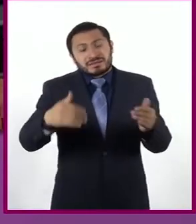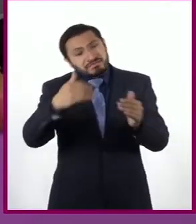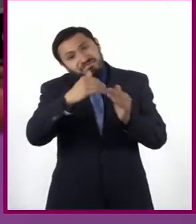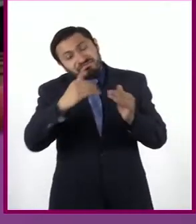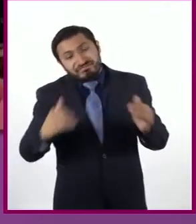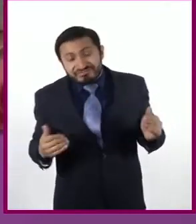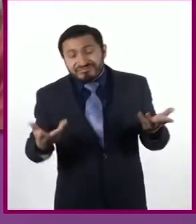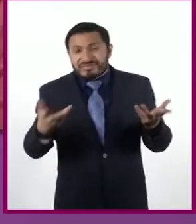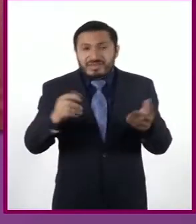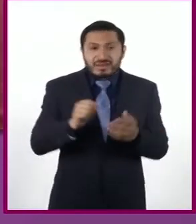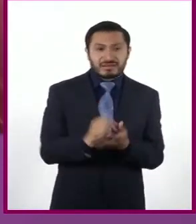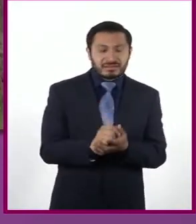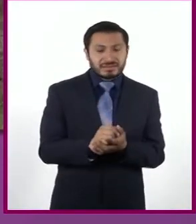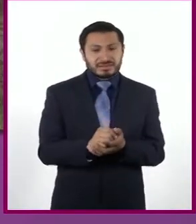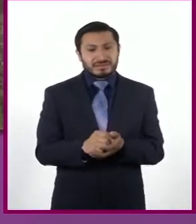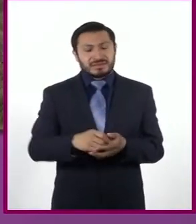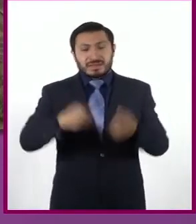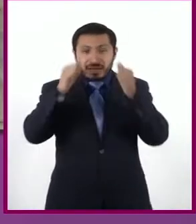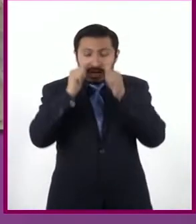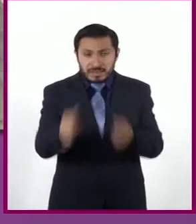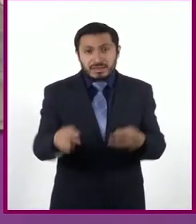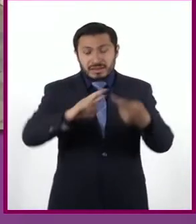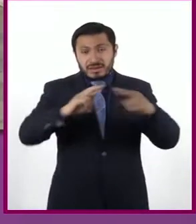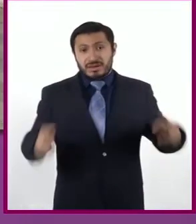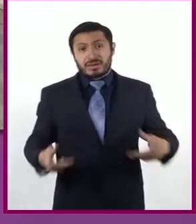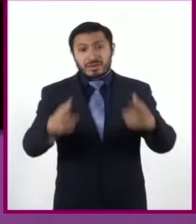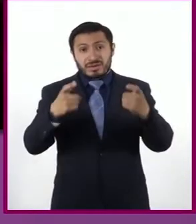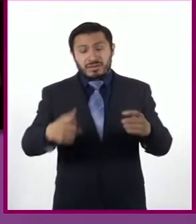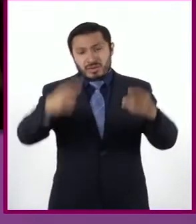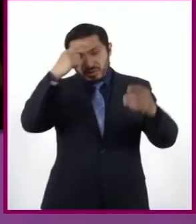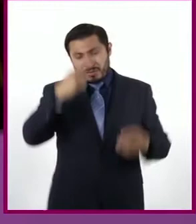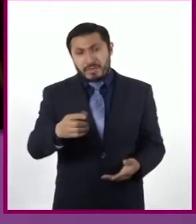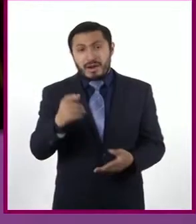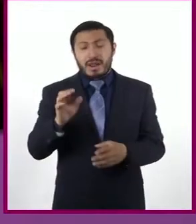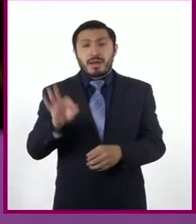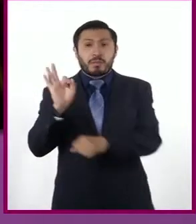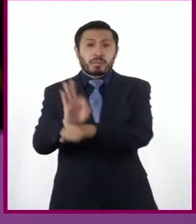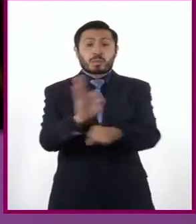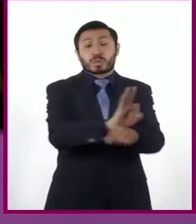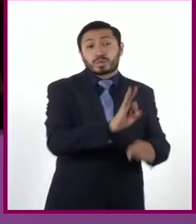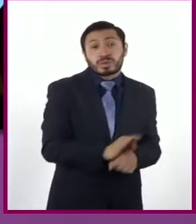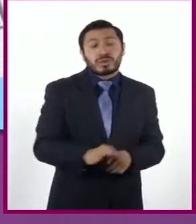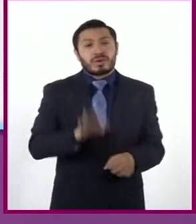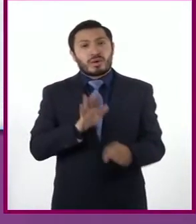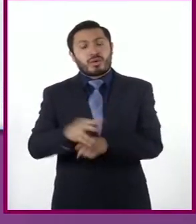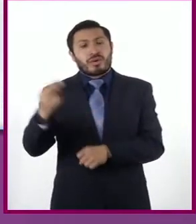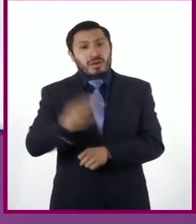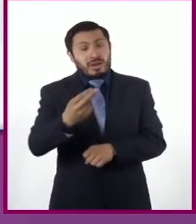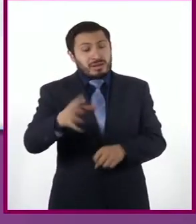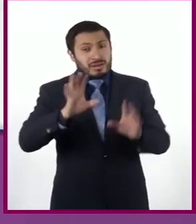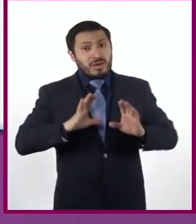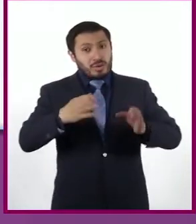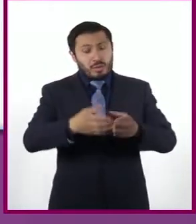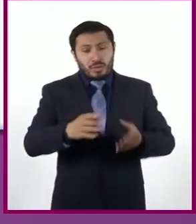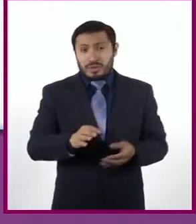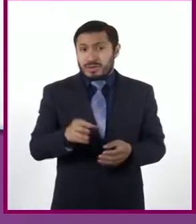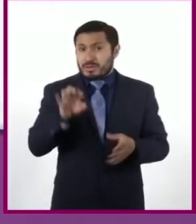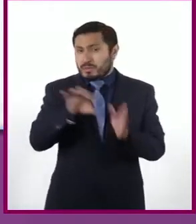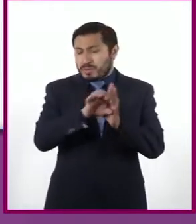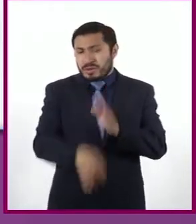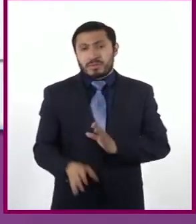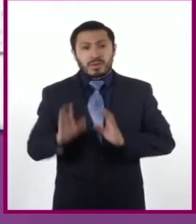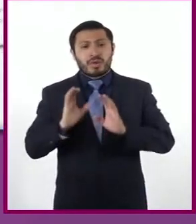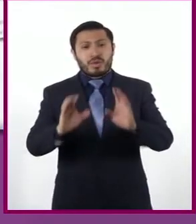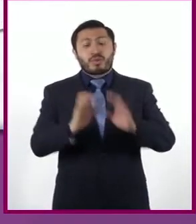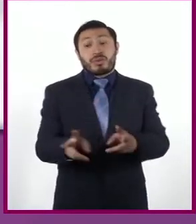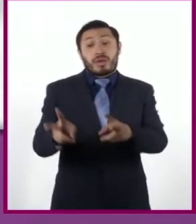públicos sean suficientes para cubrir las demandas sociales y se inviertan en ellas, así como cuidar que no haya desvío